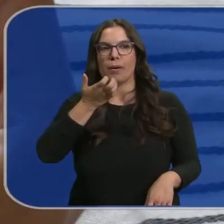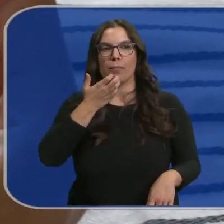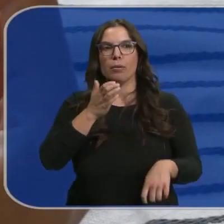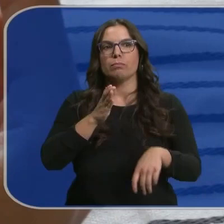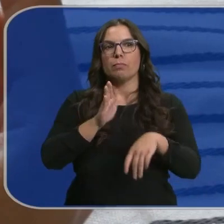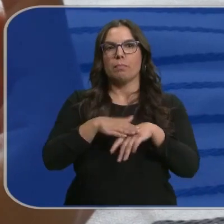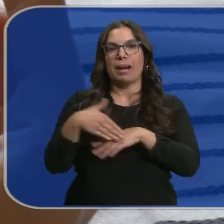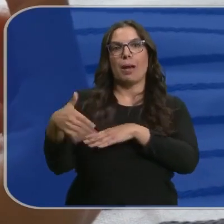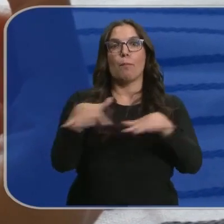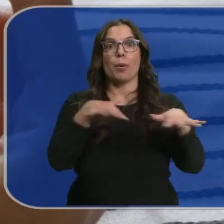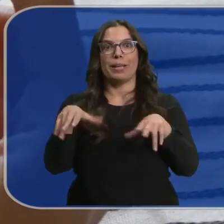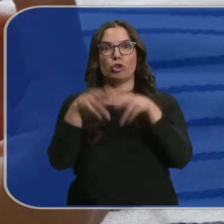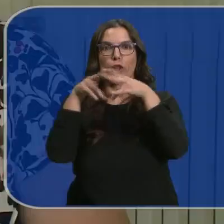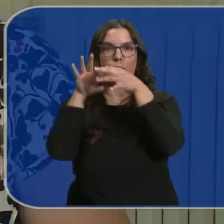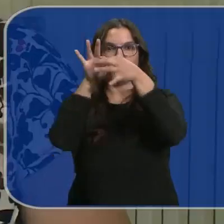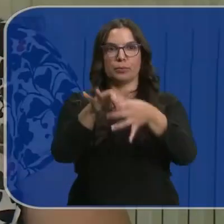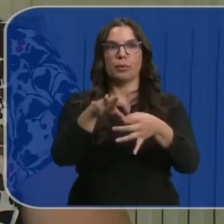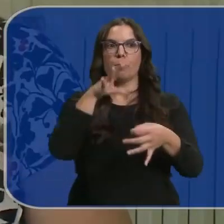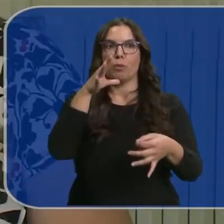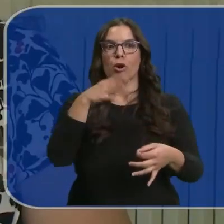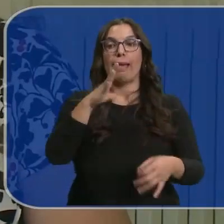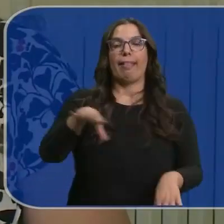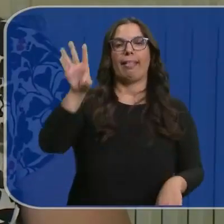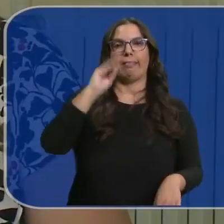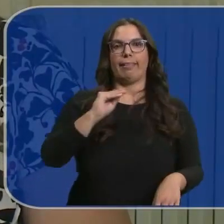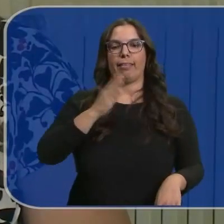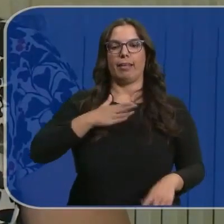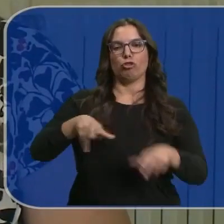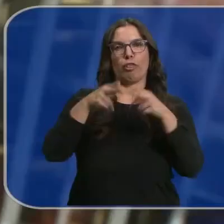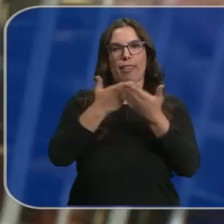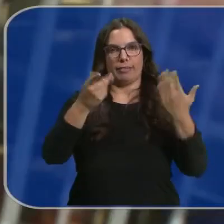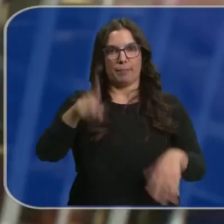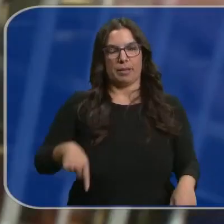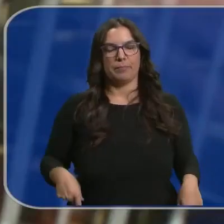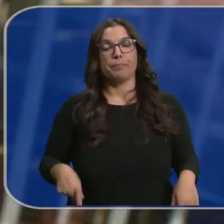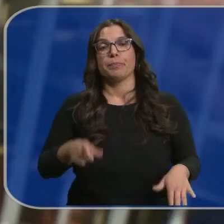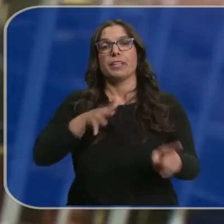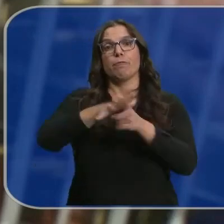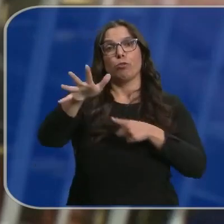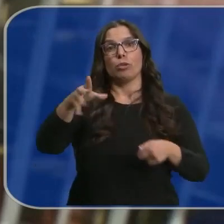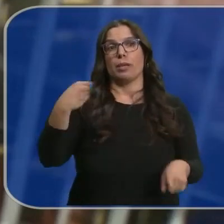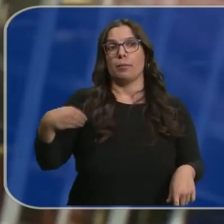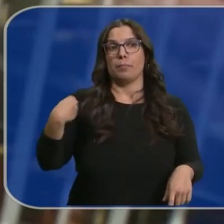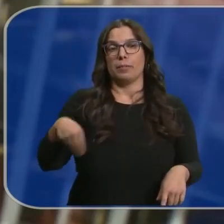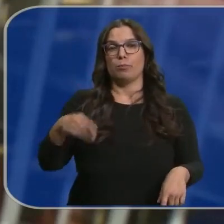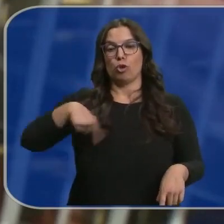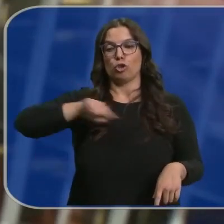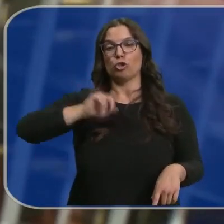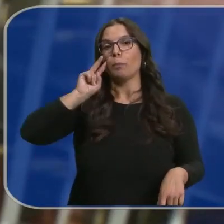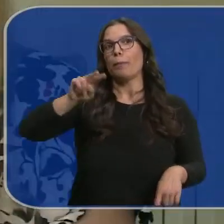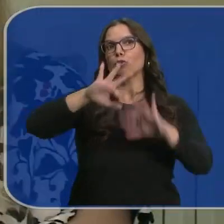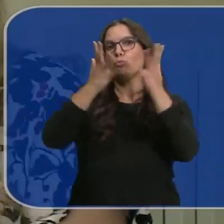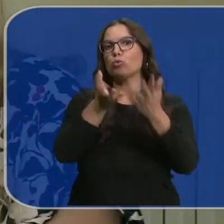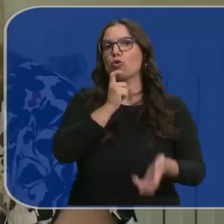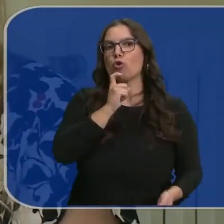para identificar movimientos sociales, porque nos permite comprender mucho sobre nuestra sociedad. Eso influye en la ventana desde la que miramos el